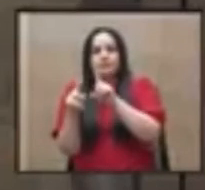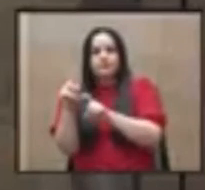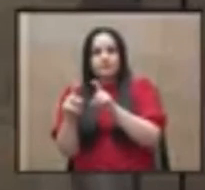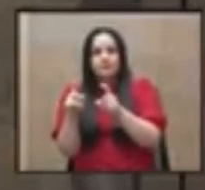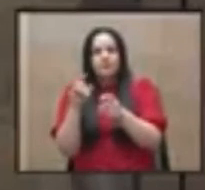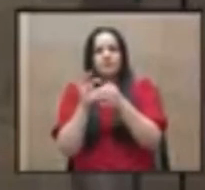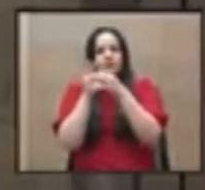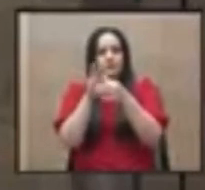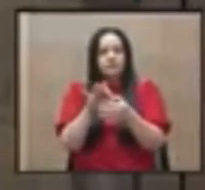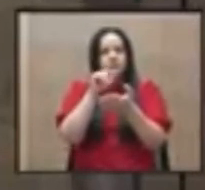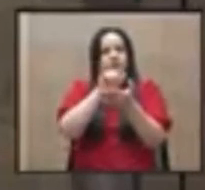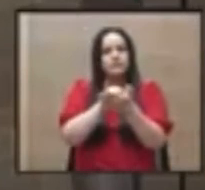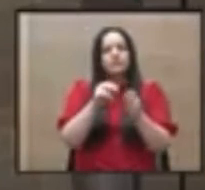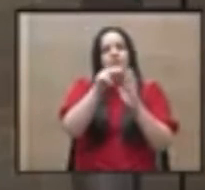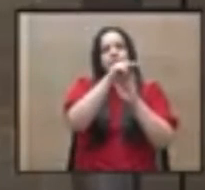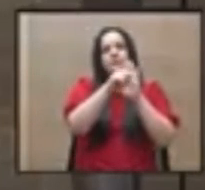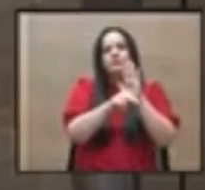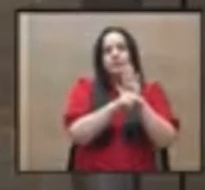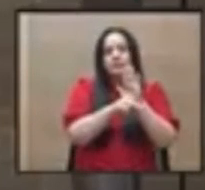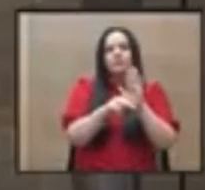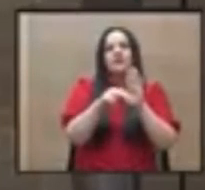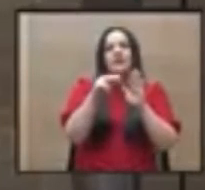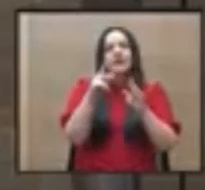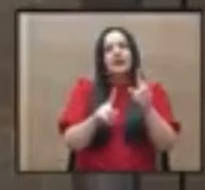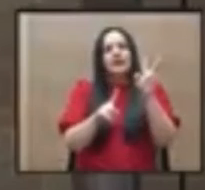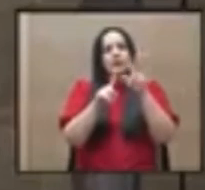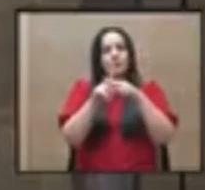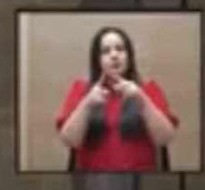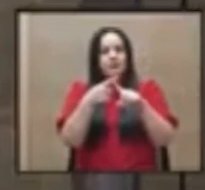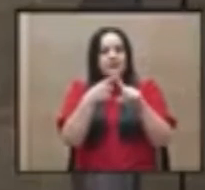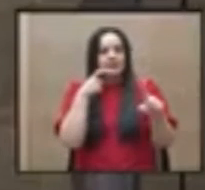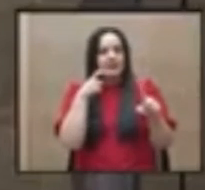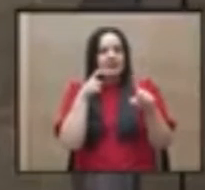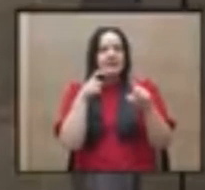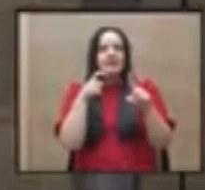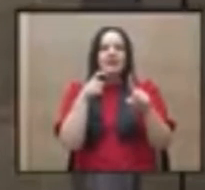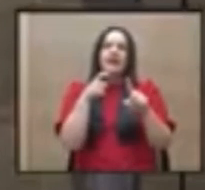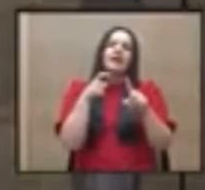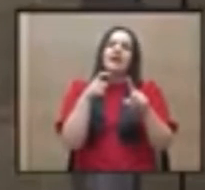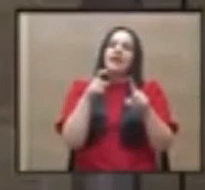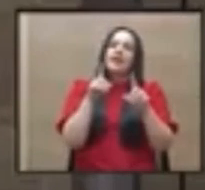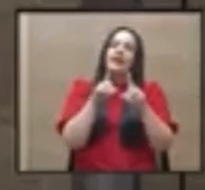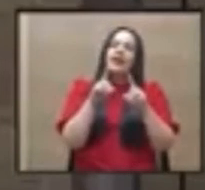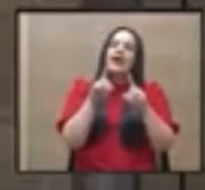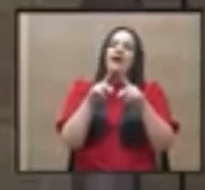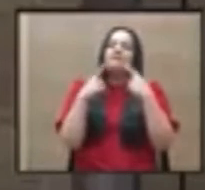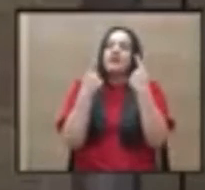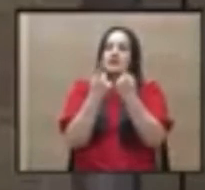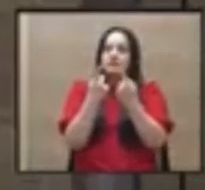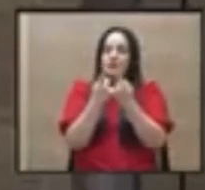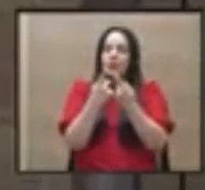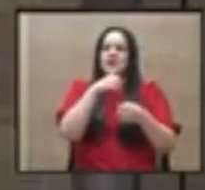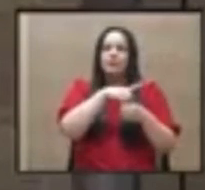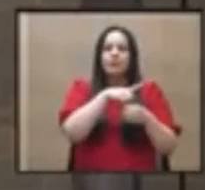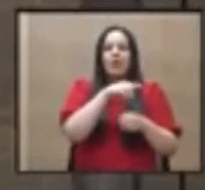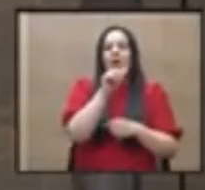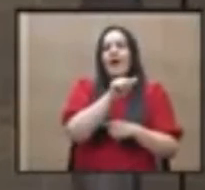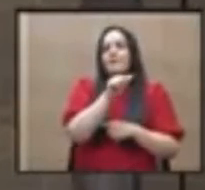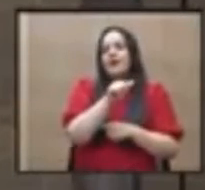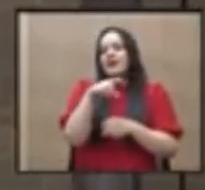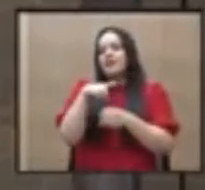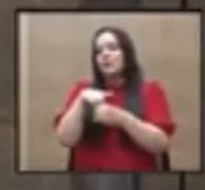nivel de normas de ejecución, desde la fracción, desde el diputado Barca y el diputado Peña y mi persona, propusimos